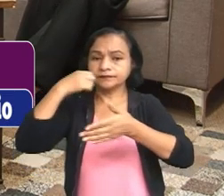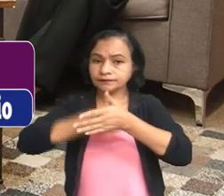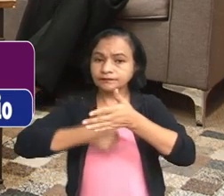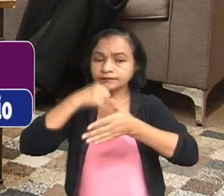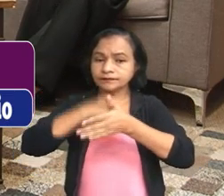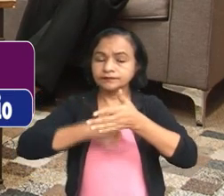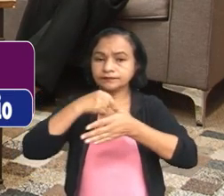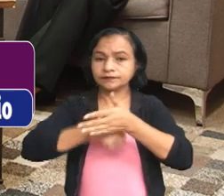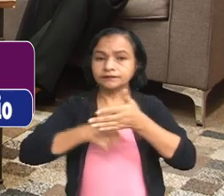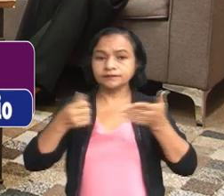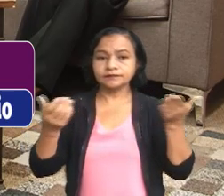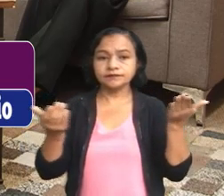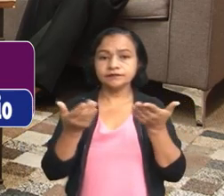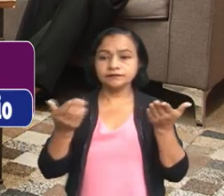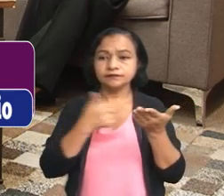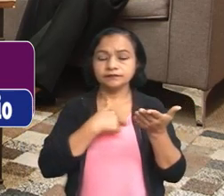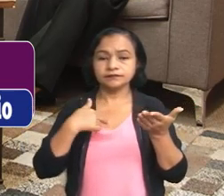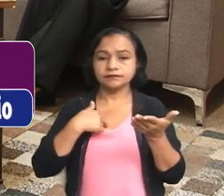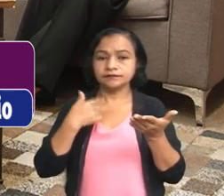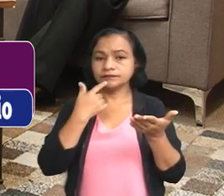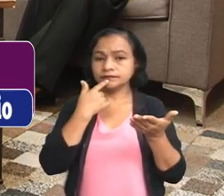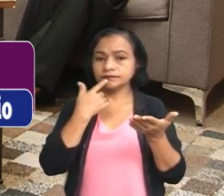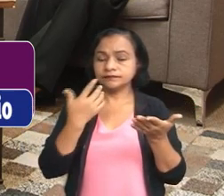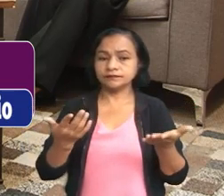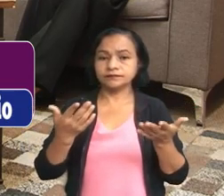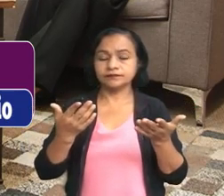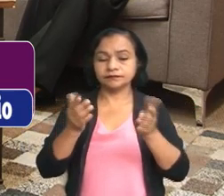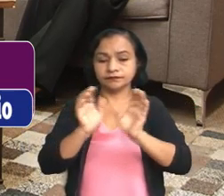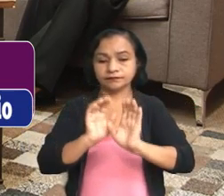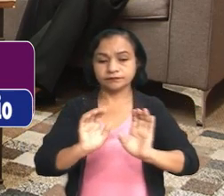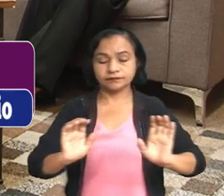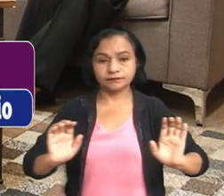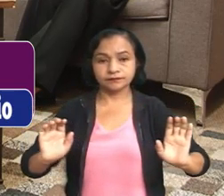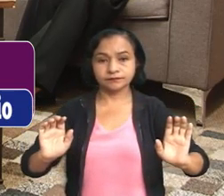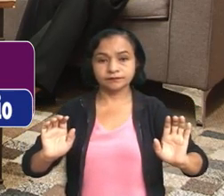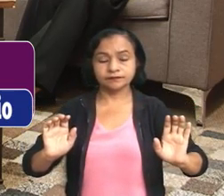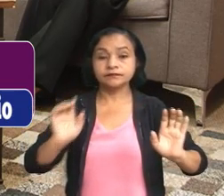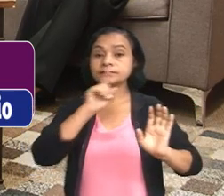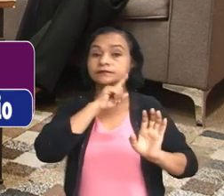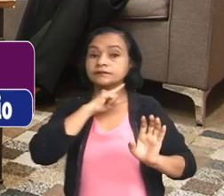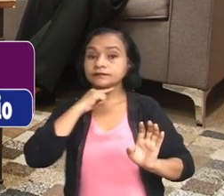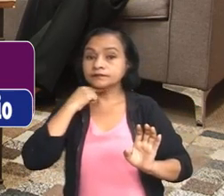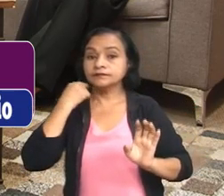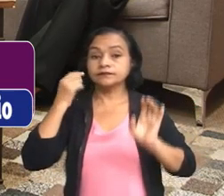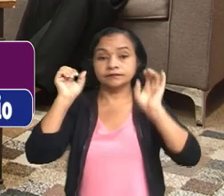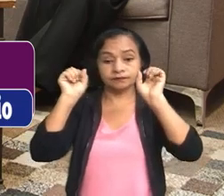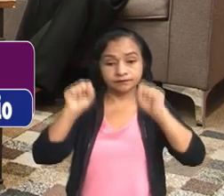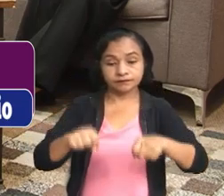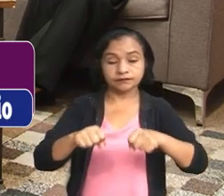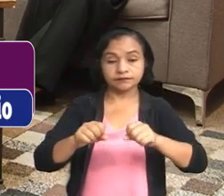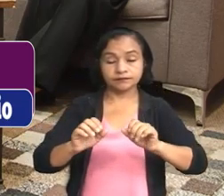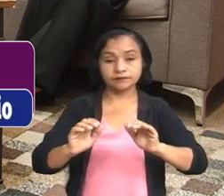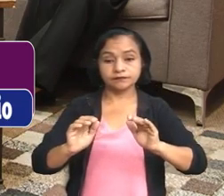partir de eso, para que la niñez pues verdaderamente